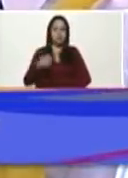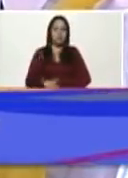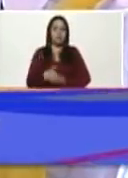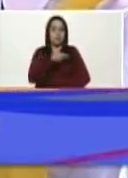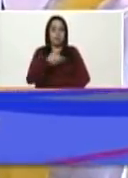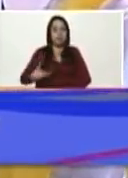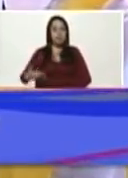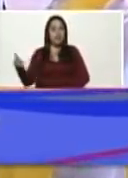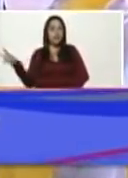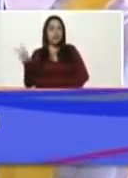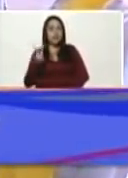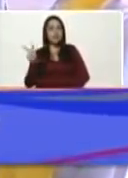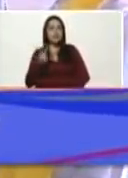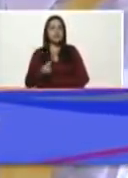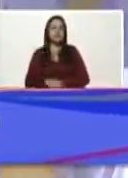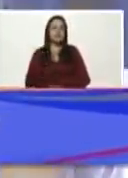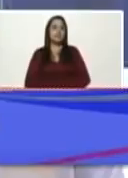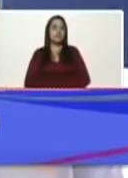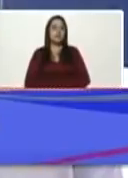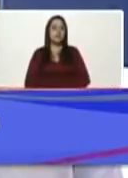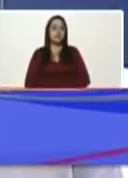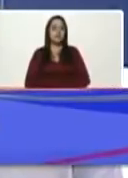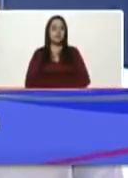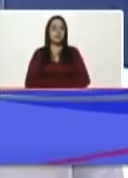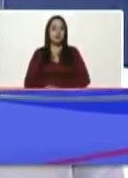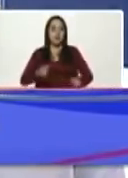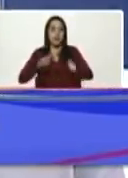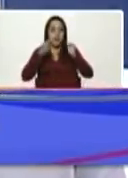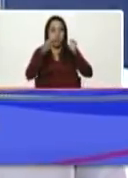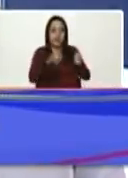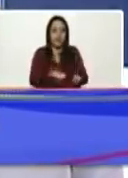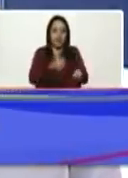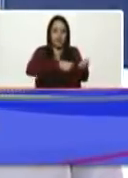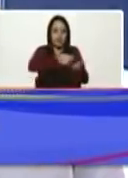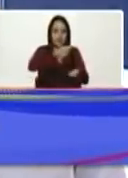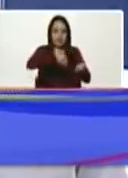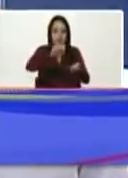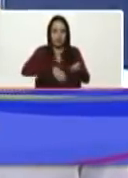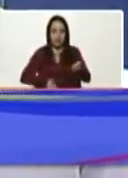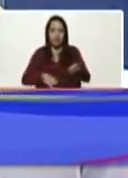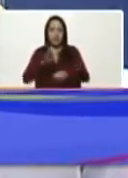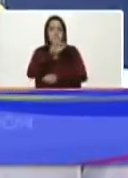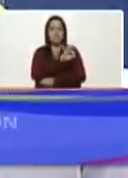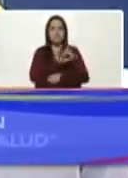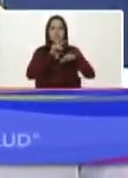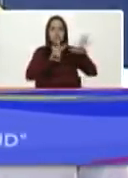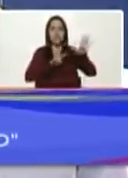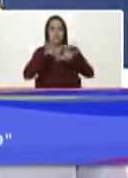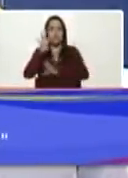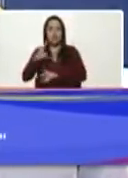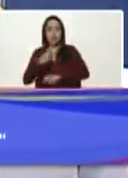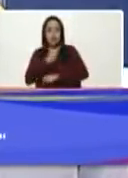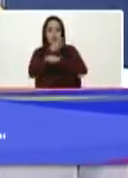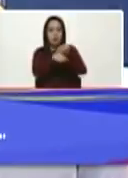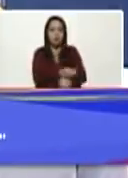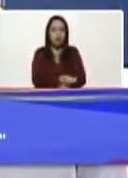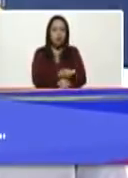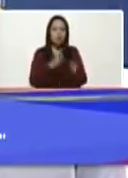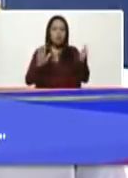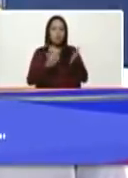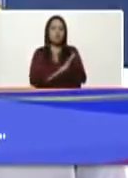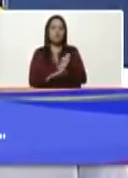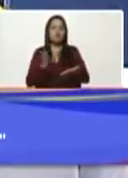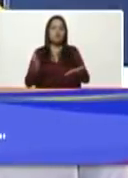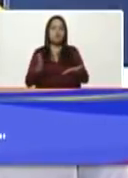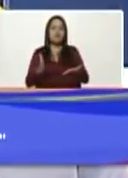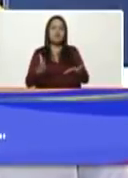presidente Nicolás Maduro Moros, entrega los títulos 374 egresados de Medicina Integral